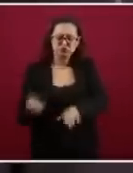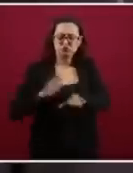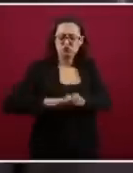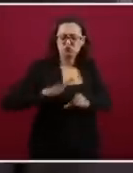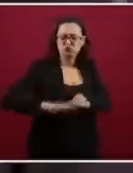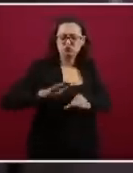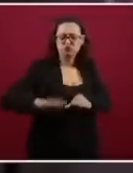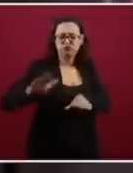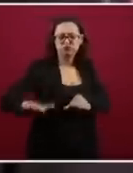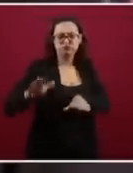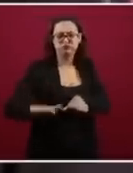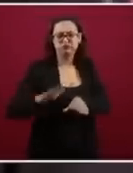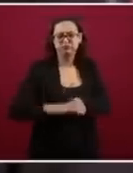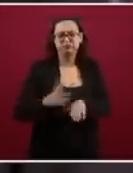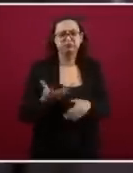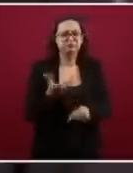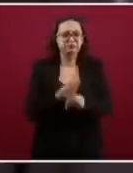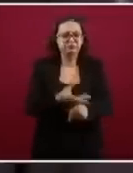con tierra.